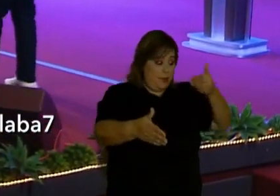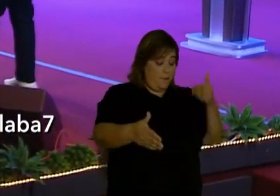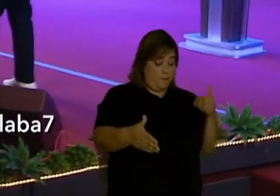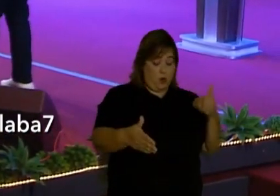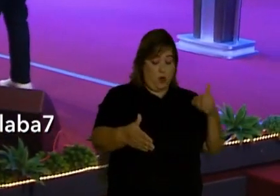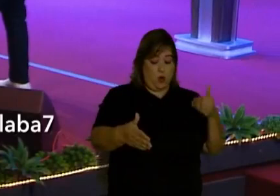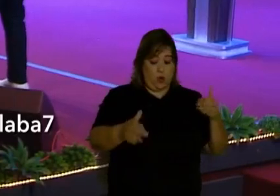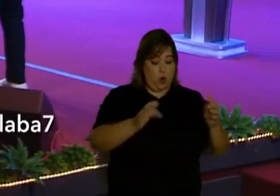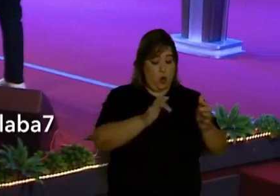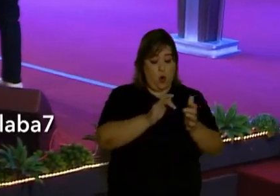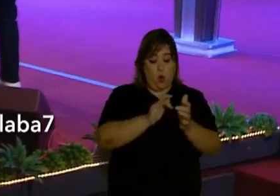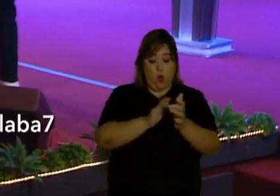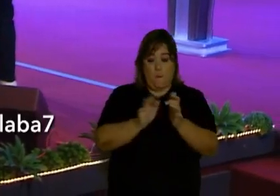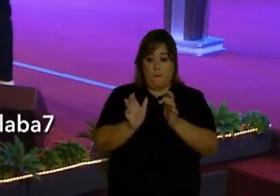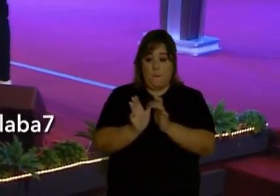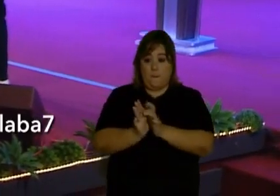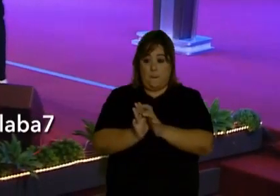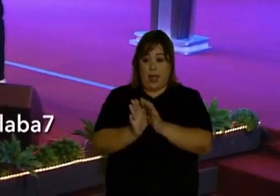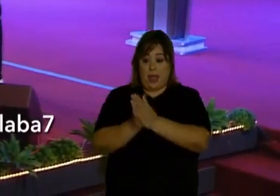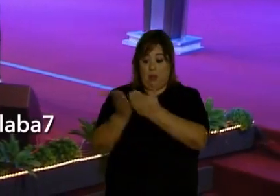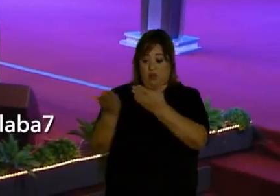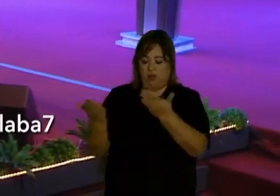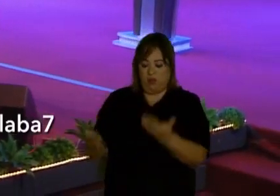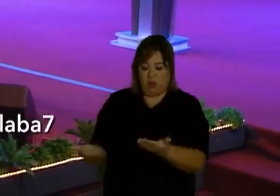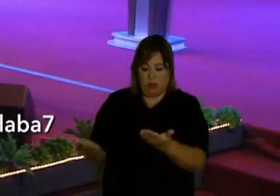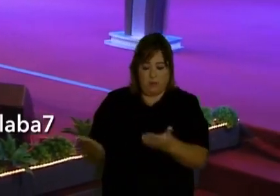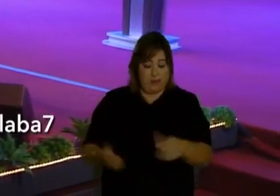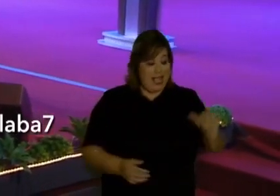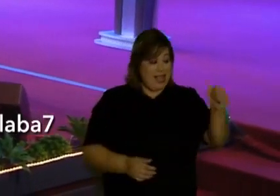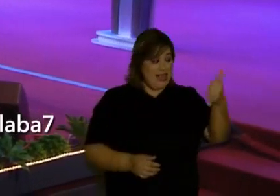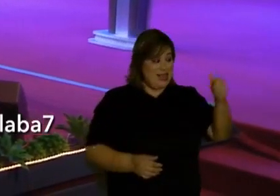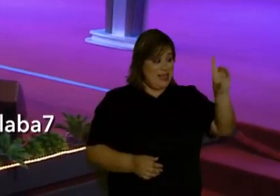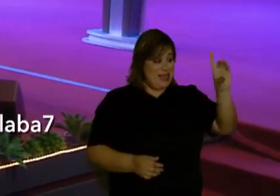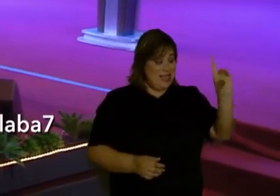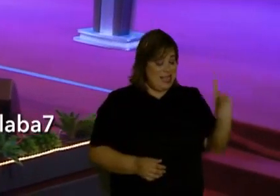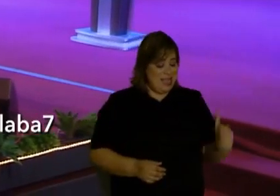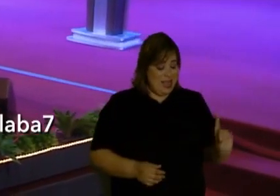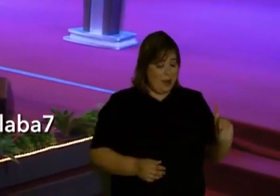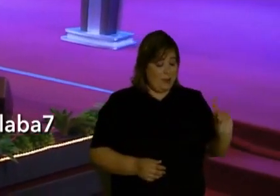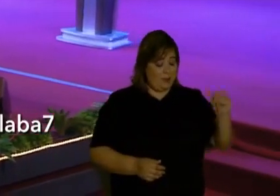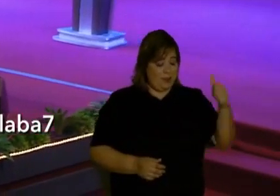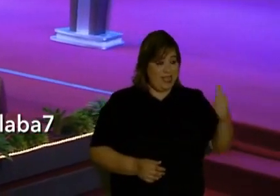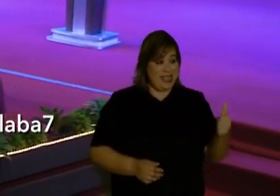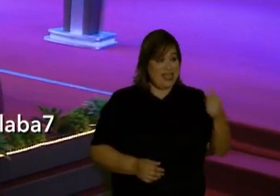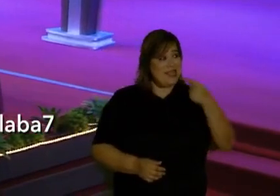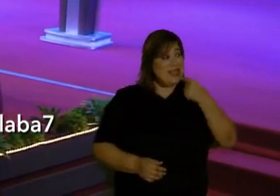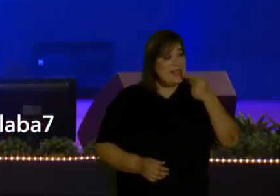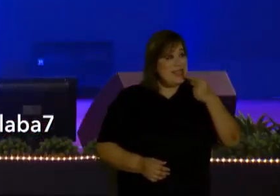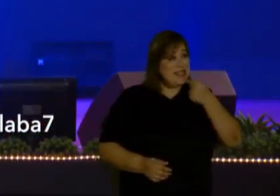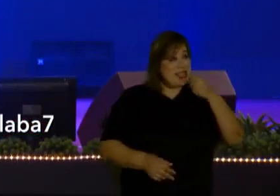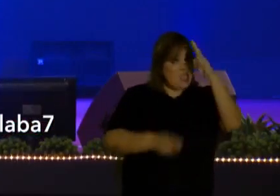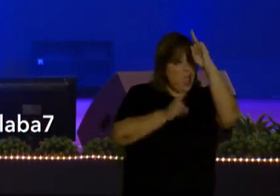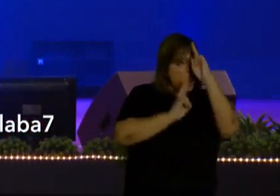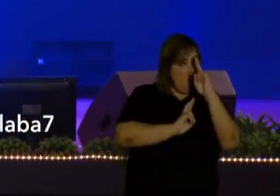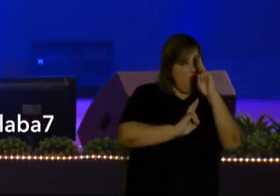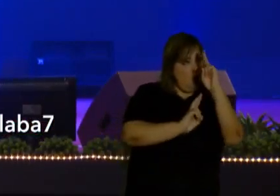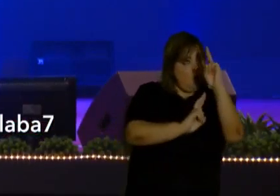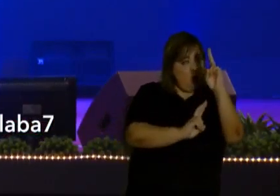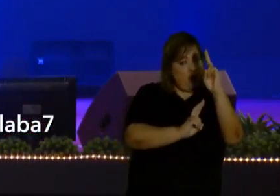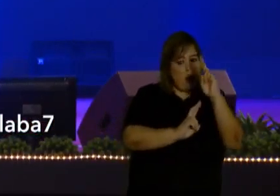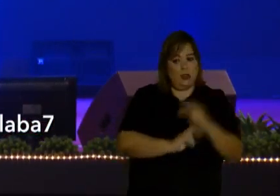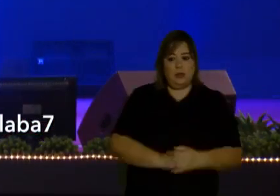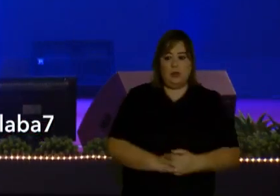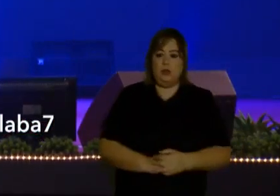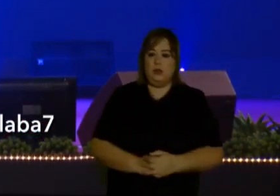El diezmo significa obediencia, honra. Por eso la Biblia dice: yo honro quien a mí me honra. La Biblia habla de